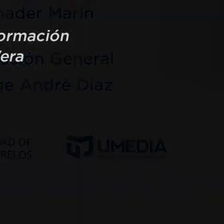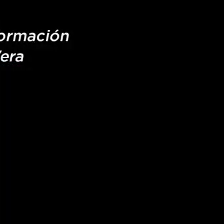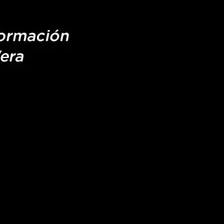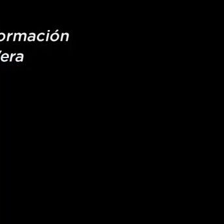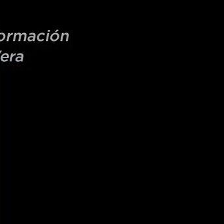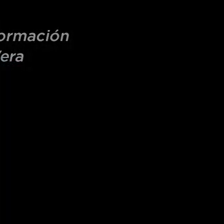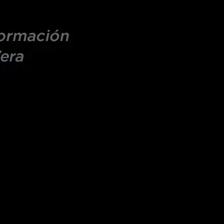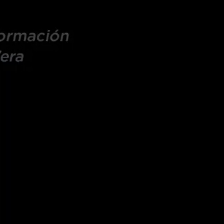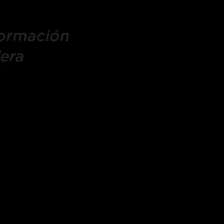¡Gracias!